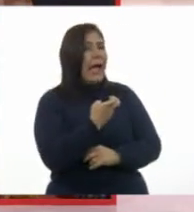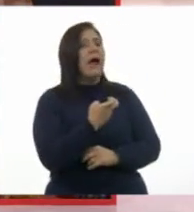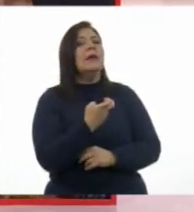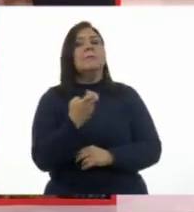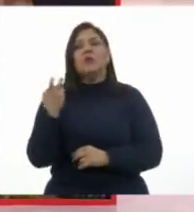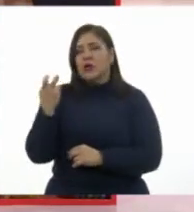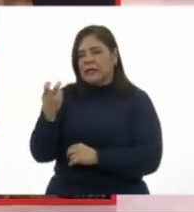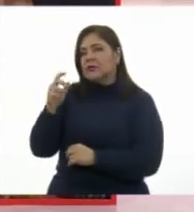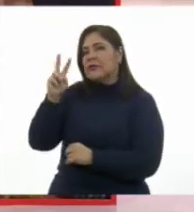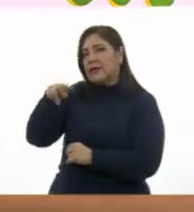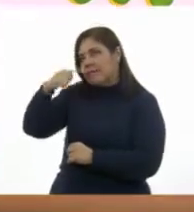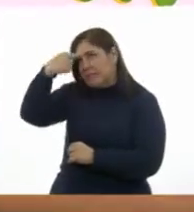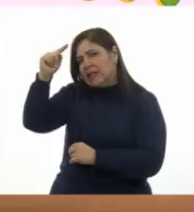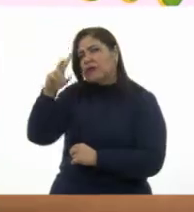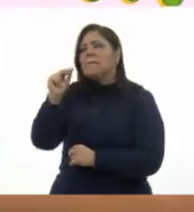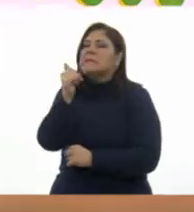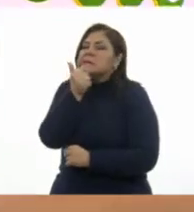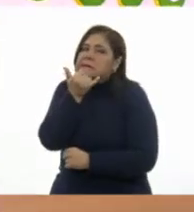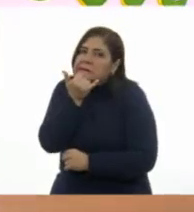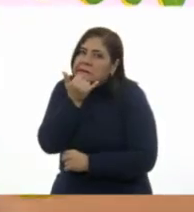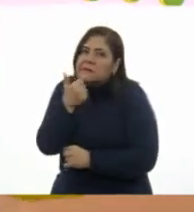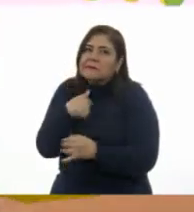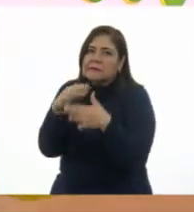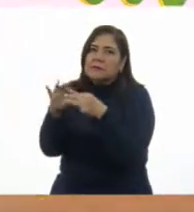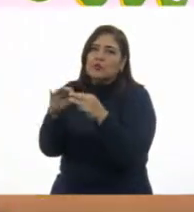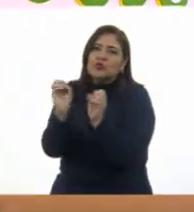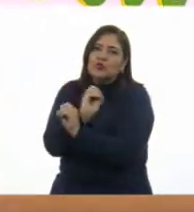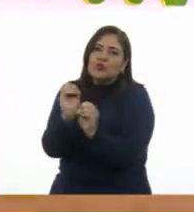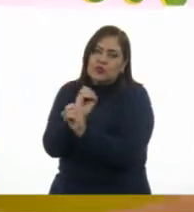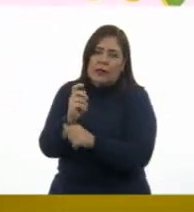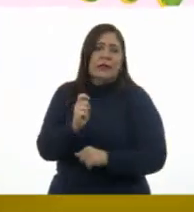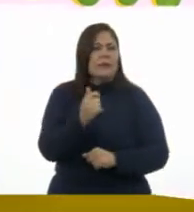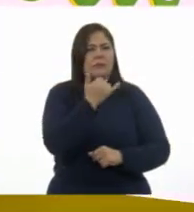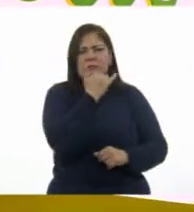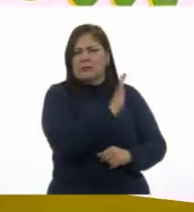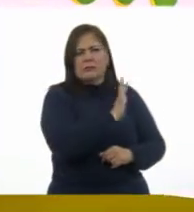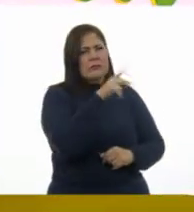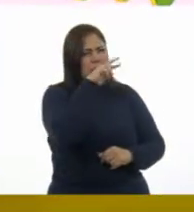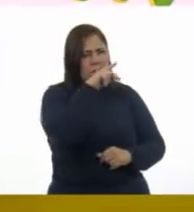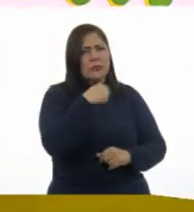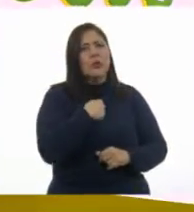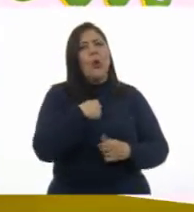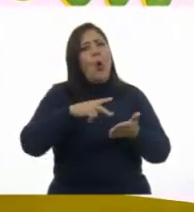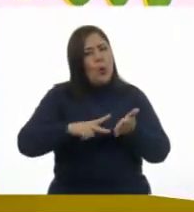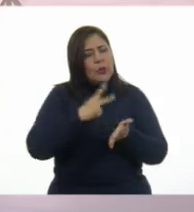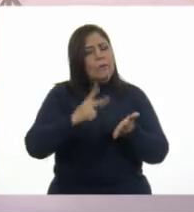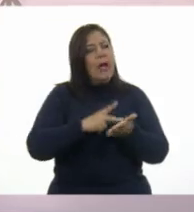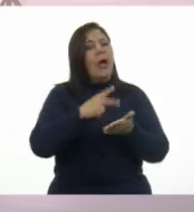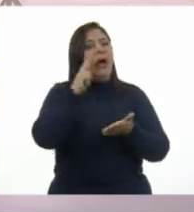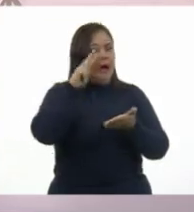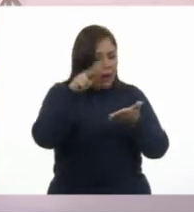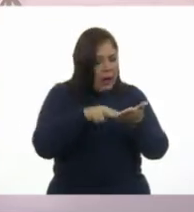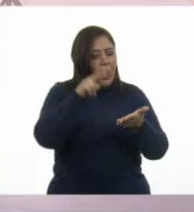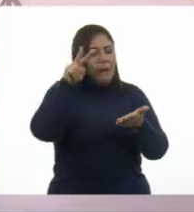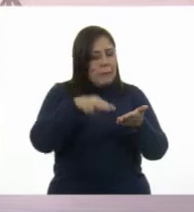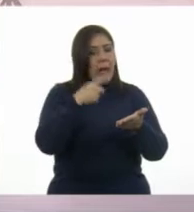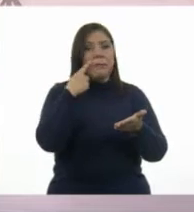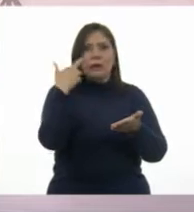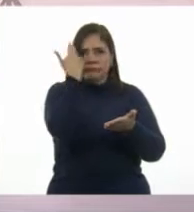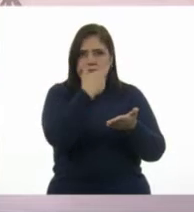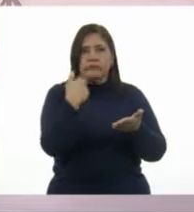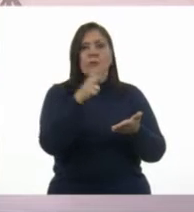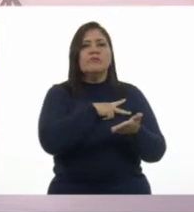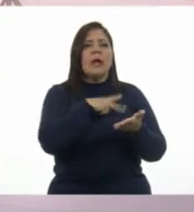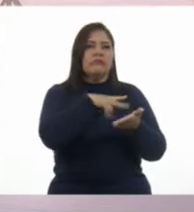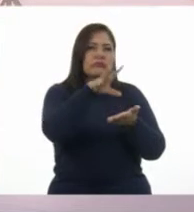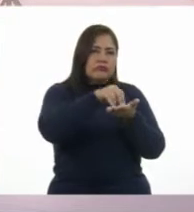pronunciar esto. No ya. Te lo había explicado bien. Está bien, maestra, no se preocupe. Yo tengo que regresar constantemente a mis apuntes y estar revisando.